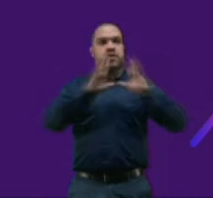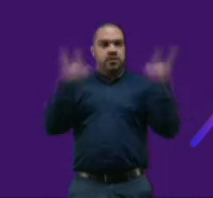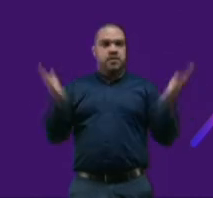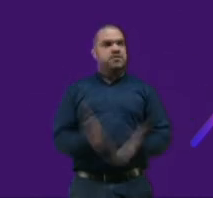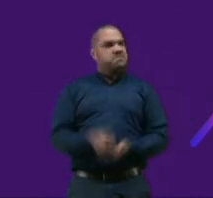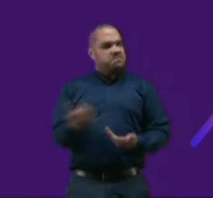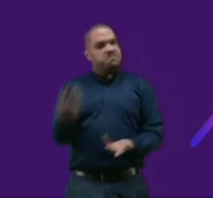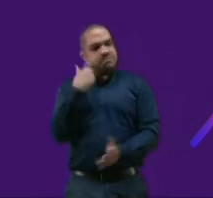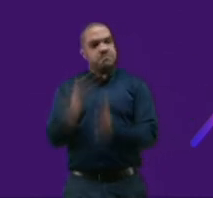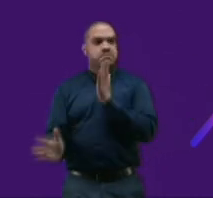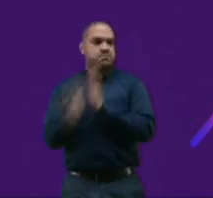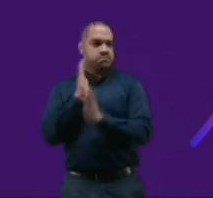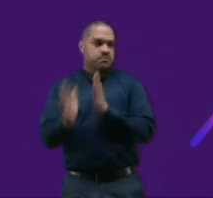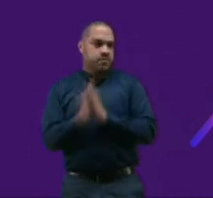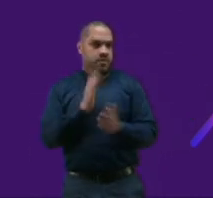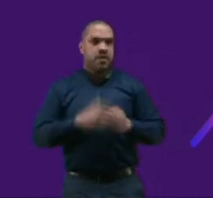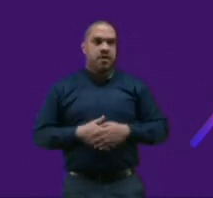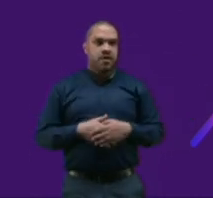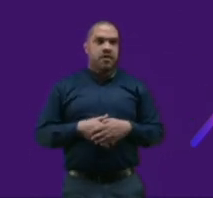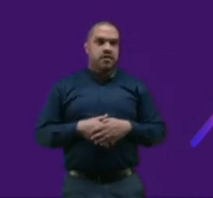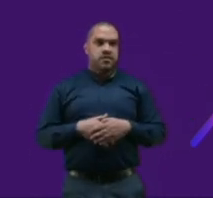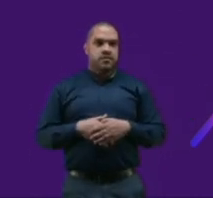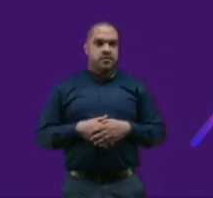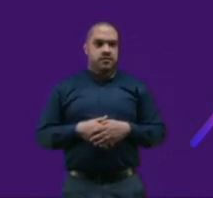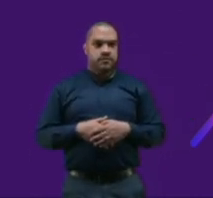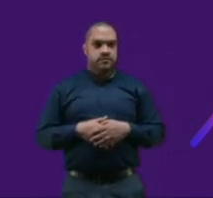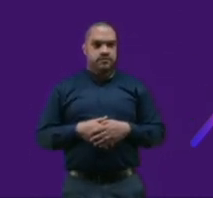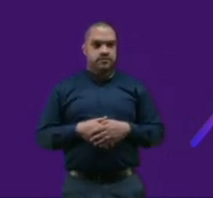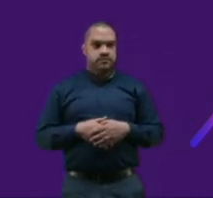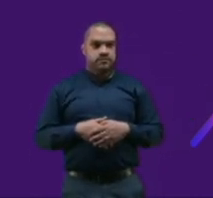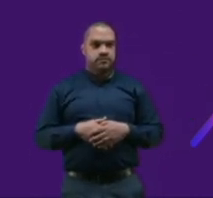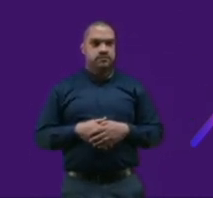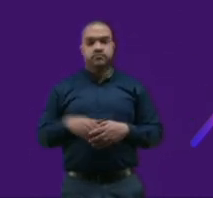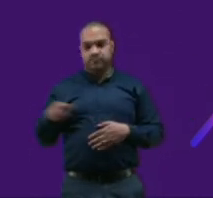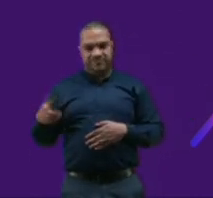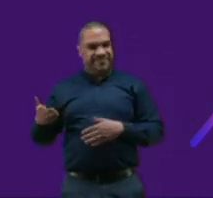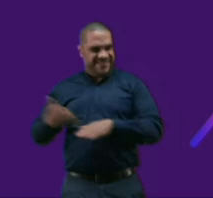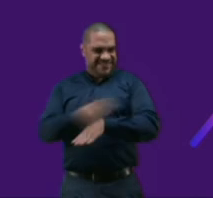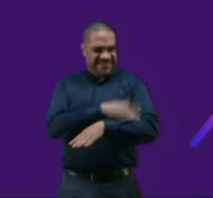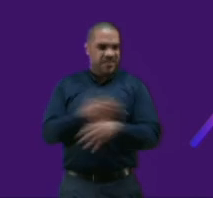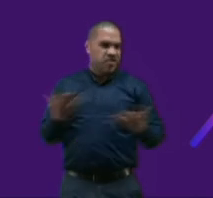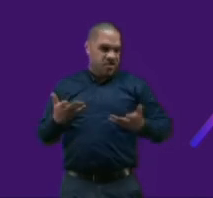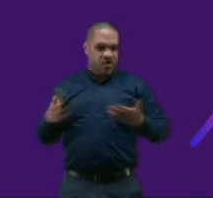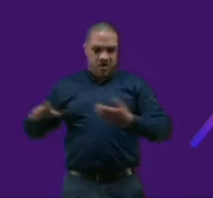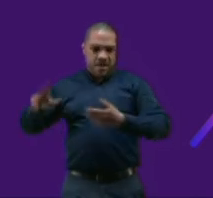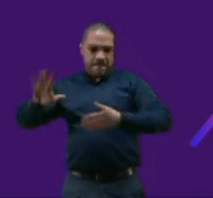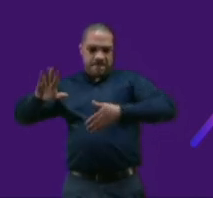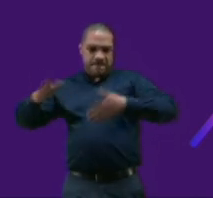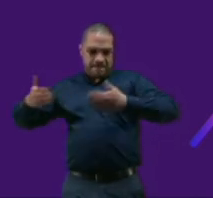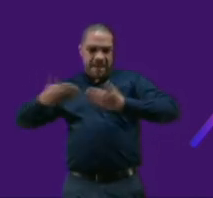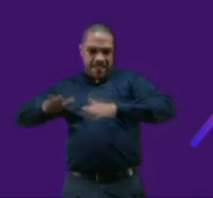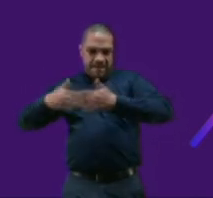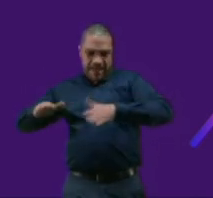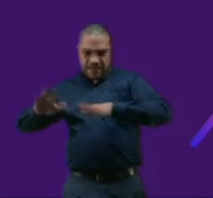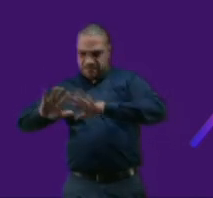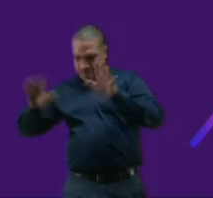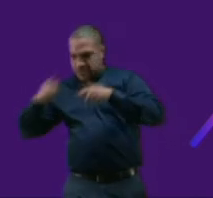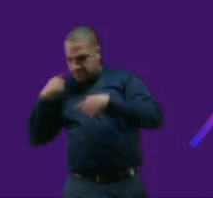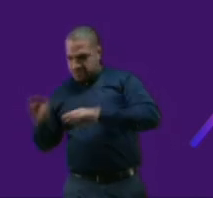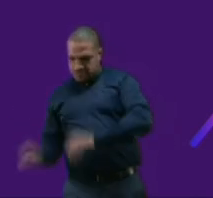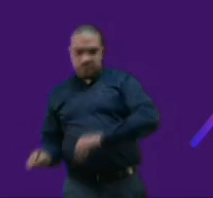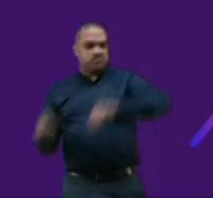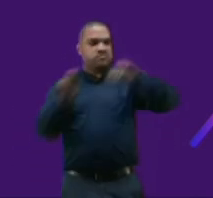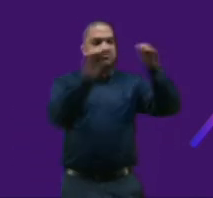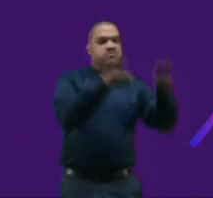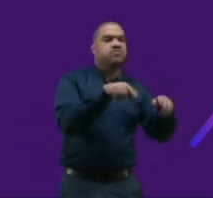poquito de de cómo fue eso en tu caso sea tú sales de la ciudad del saber en panamá y hoy estás en la mitad del silicon valley eso para mí es convicción